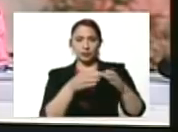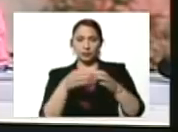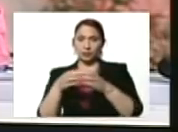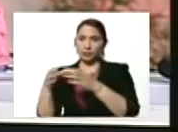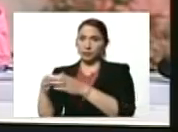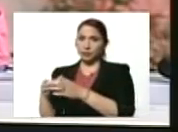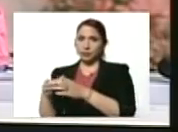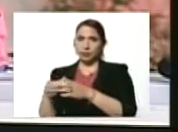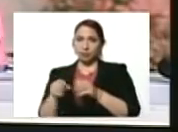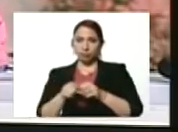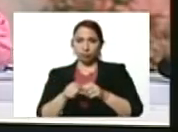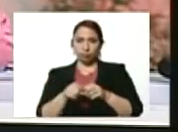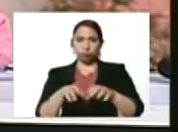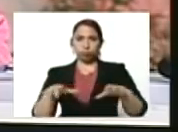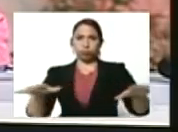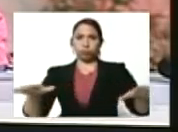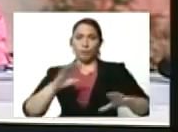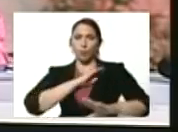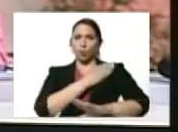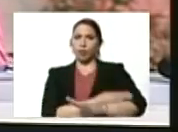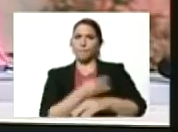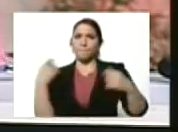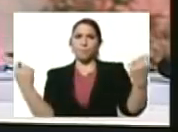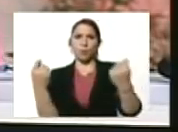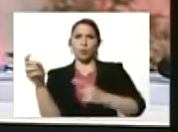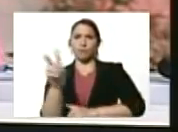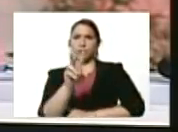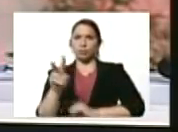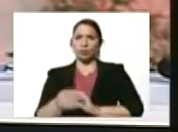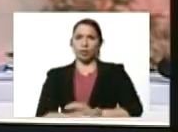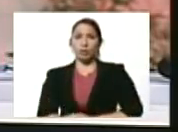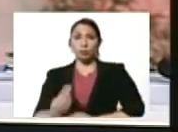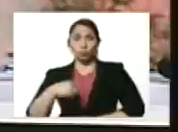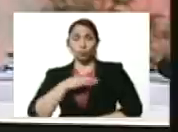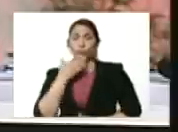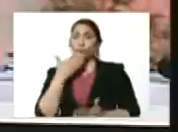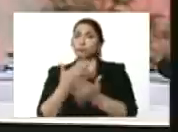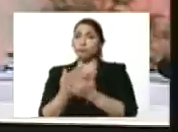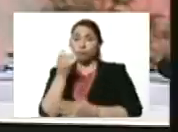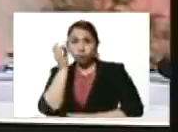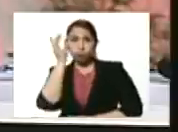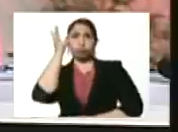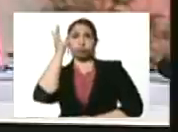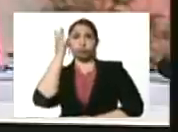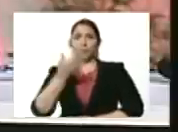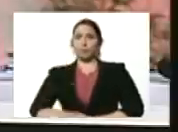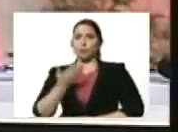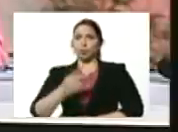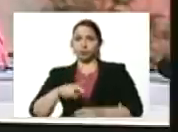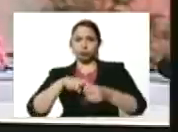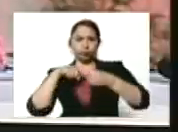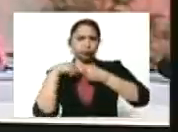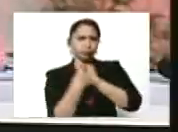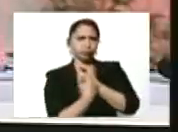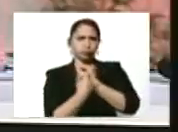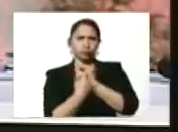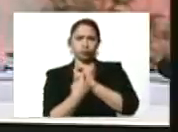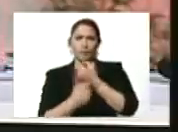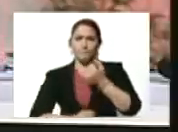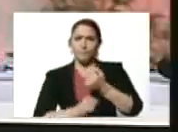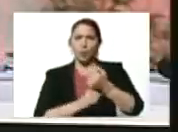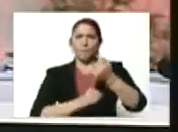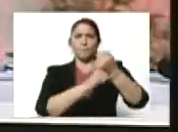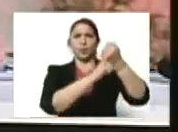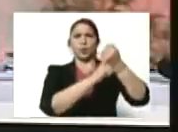y expansión del poder popular en Venezuela. Nosotros hemos tenido iniciativas muy importantes, el Gran Polo Patriótico, impulsado por